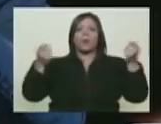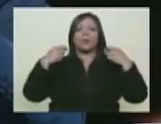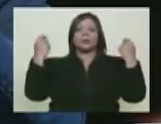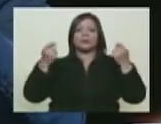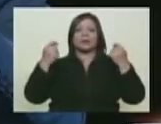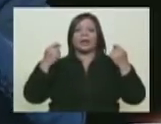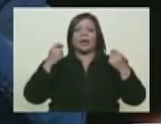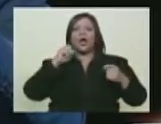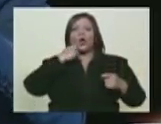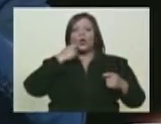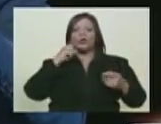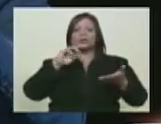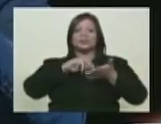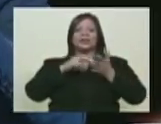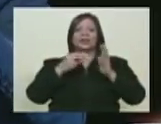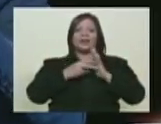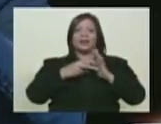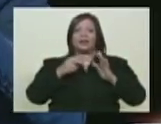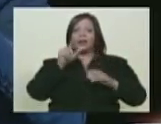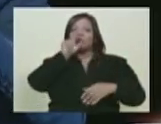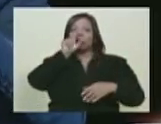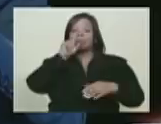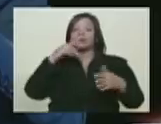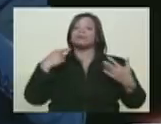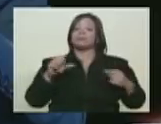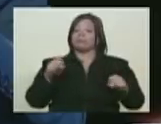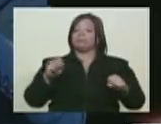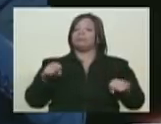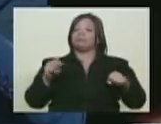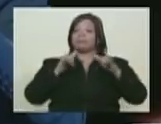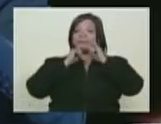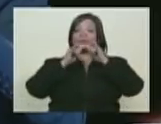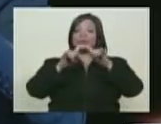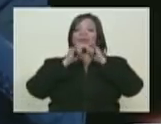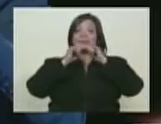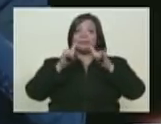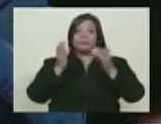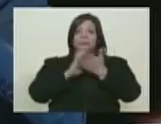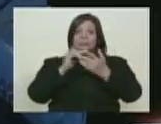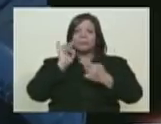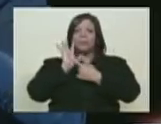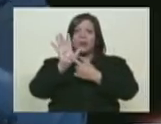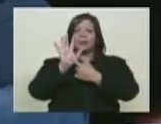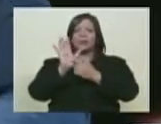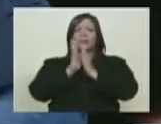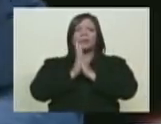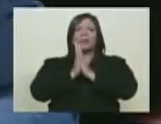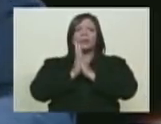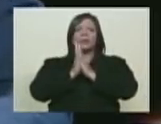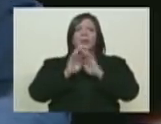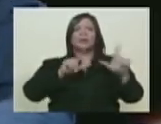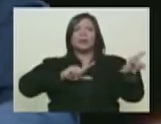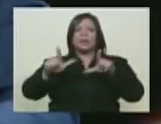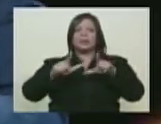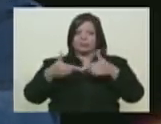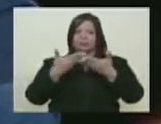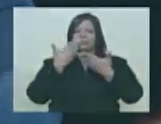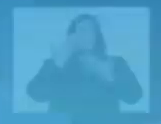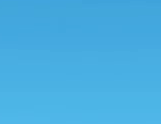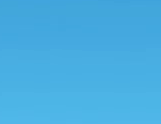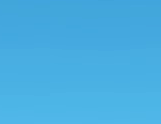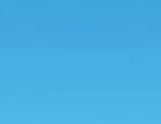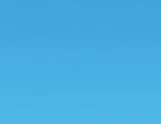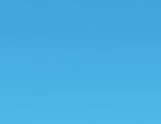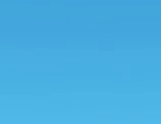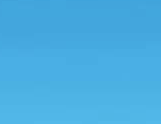Russia Today en Twitter. Ah, caray. ¿La tienes a mano? Me avisas. Sí. Sí, la tenemos. Veamos.